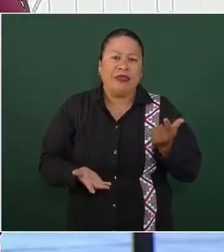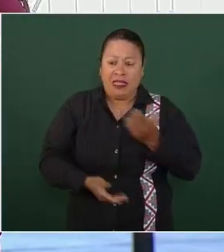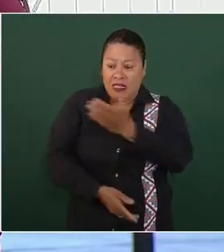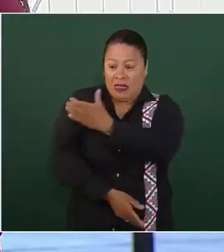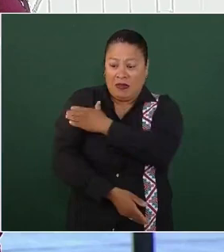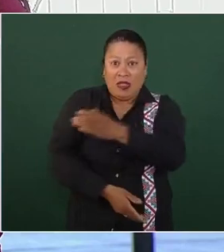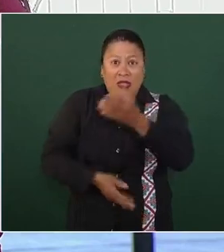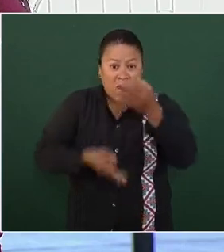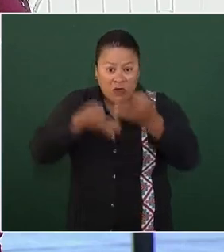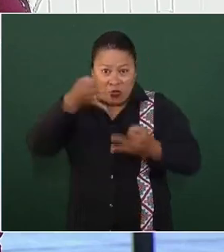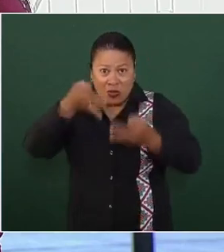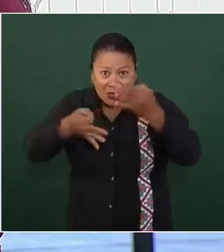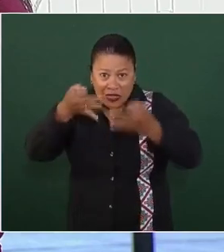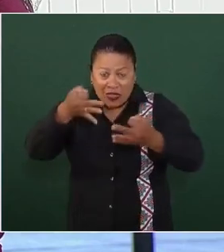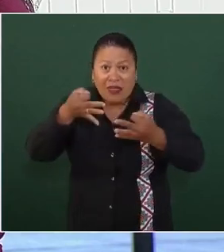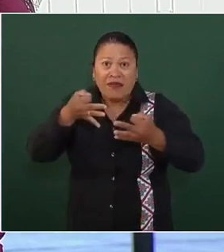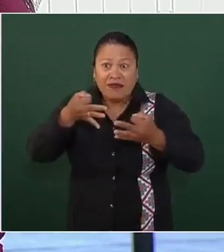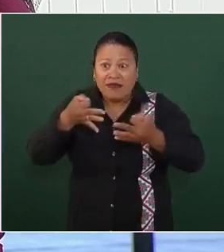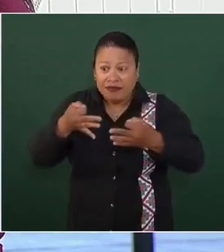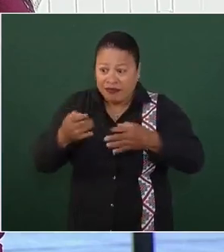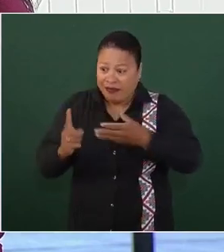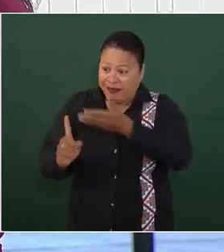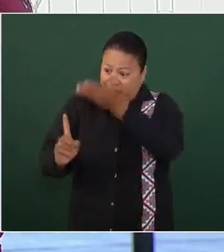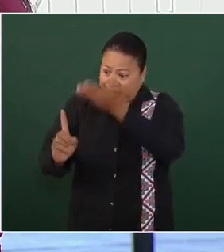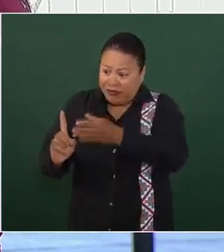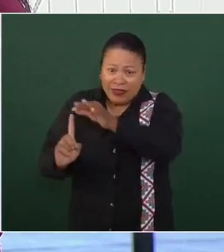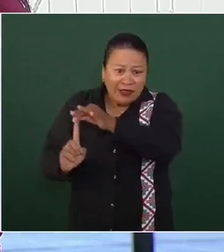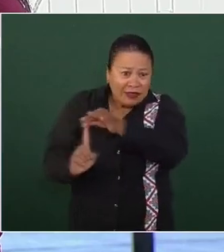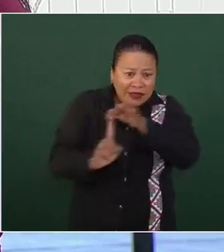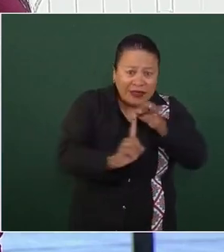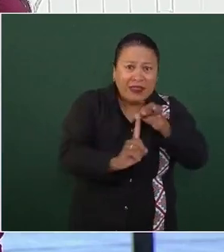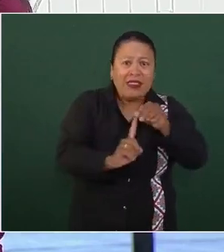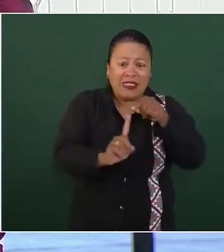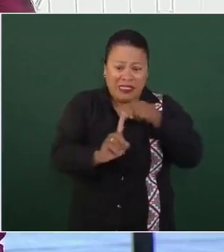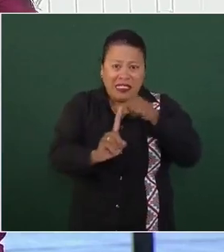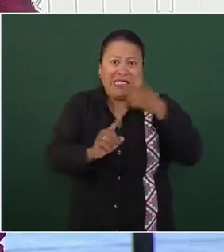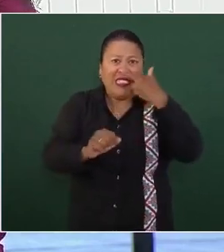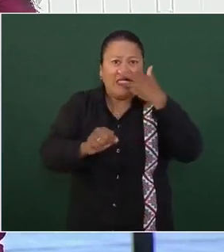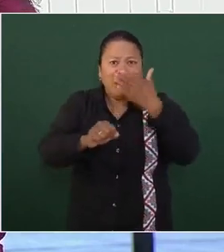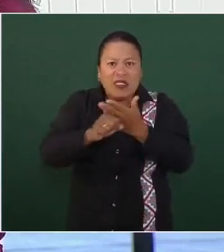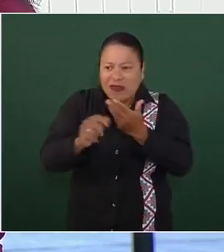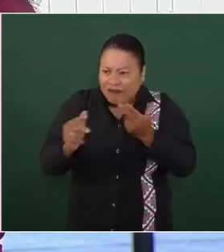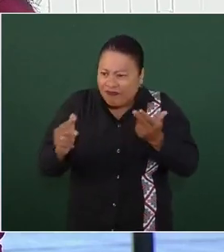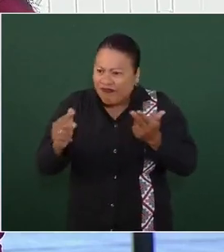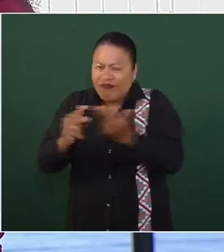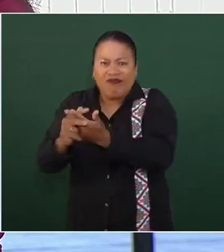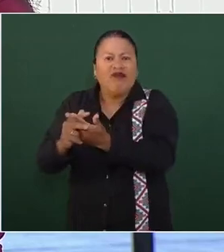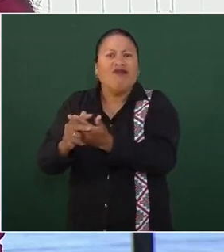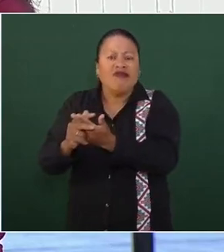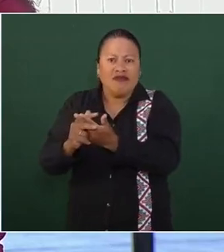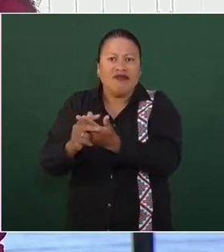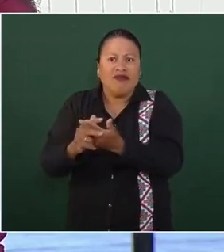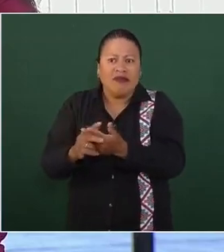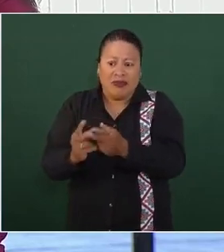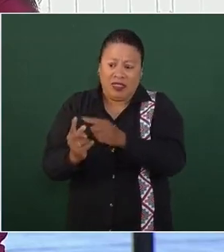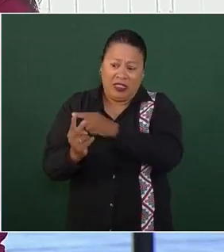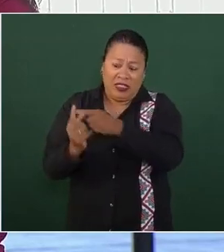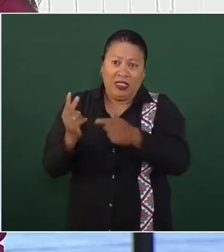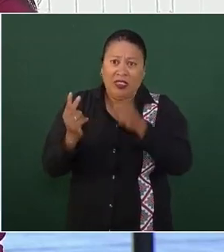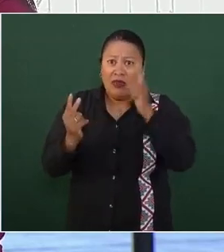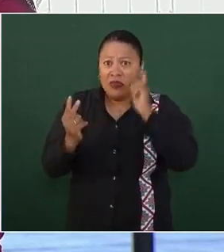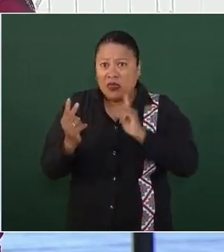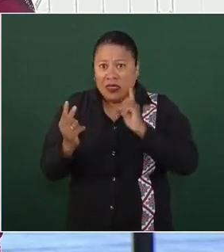tuvo bajo su poder al autor intelectual del asesinato las dos mujeres